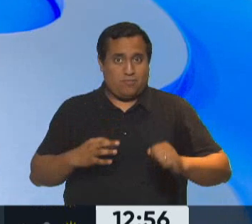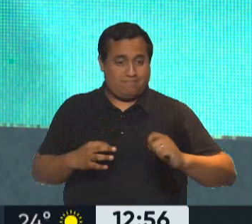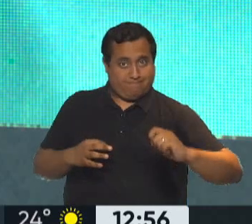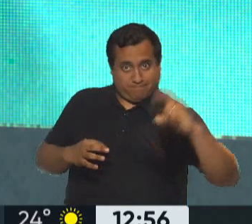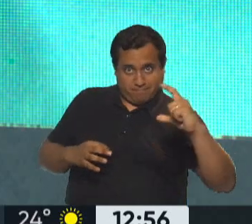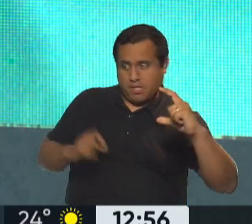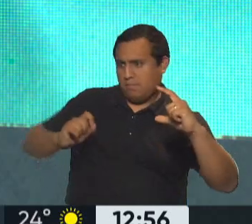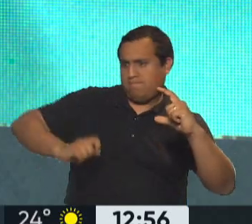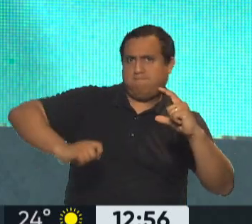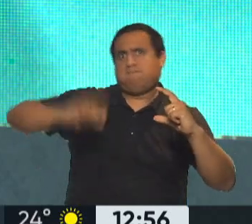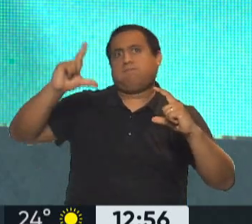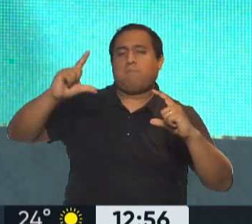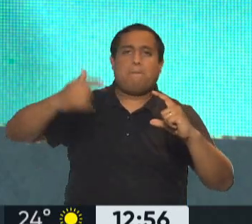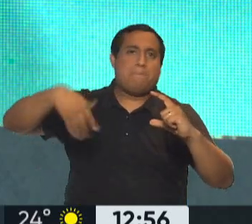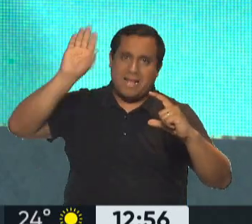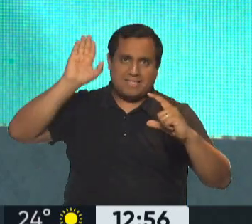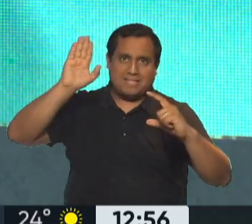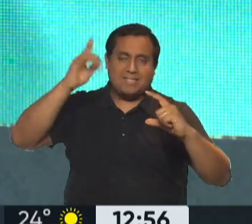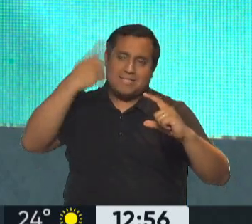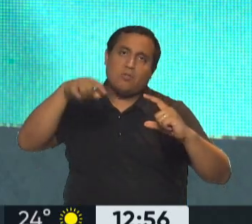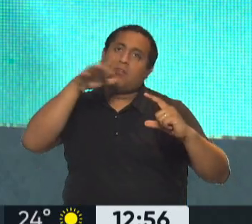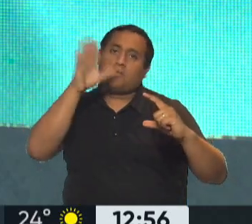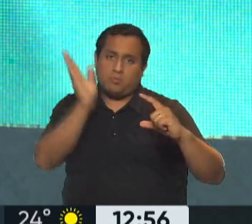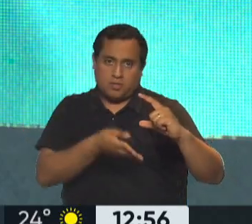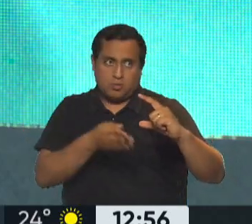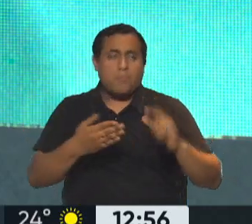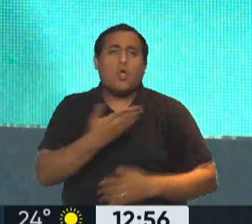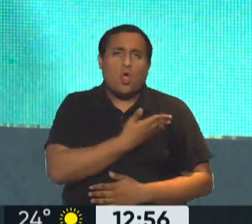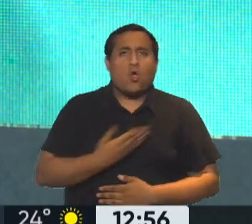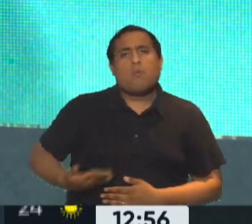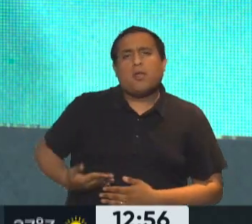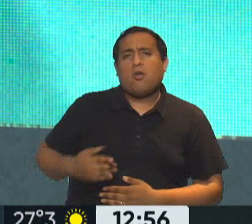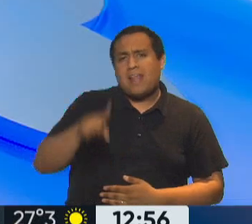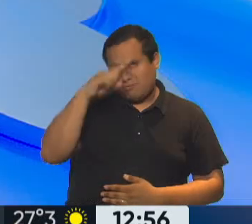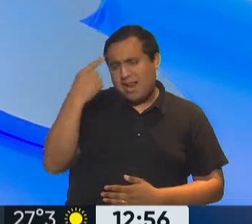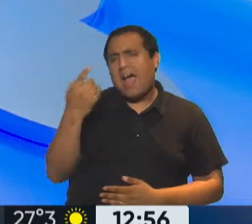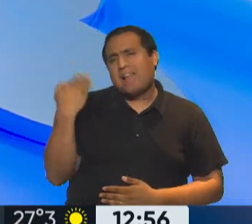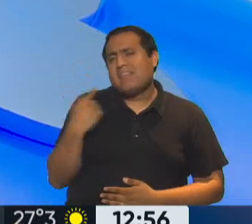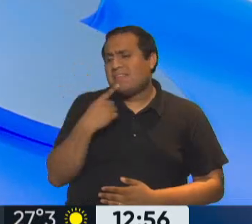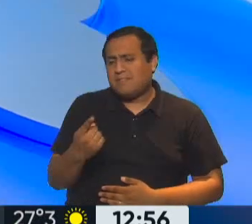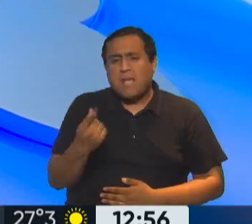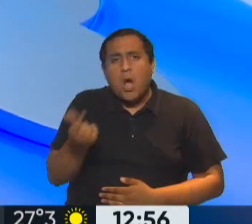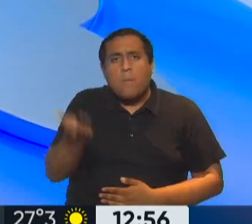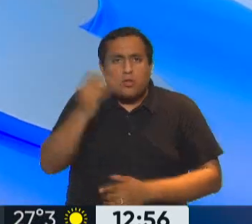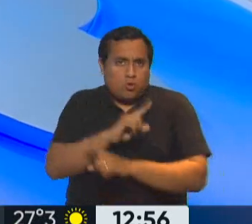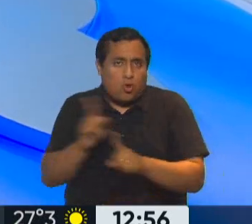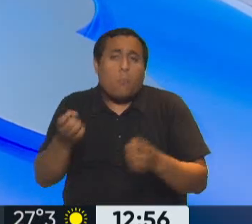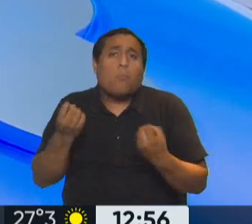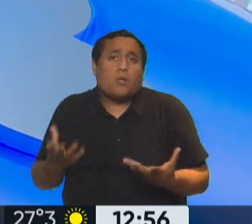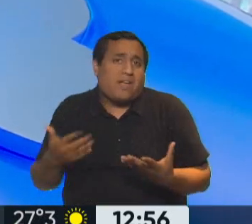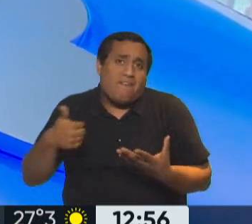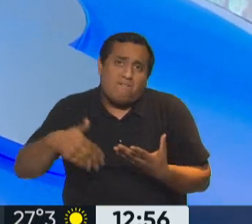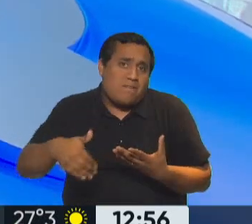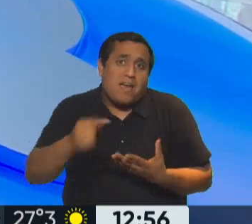vicepresidenta es que habían planteado ya el Gobierno Nacional de que no se siguiera aplicando esta fórmula porque, bueno, lo que iba a hacer es agravar el